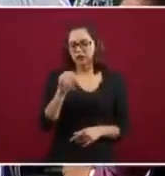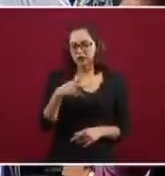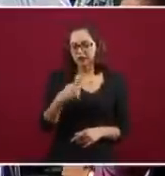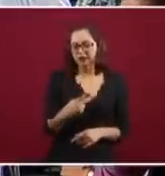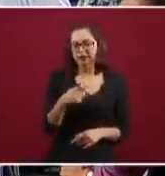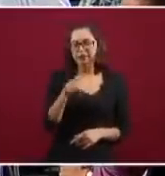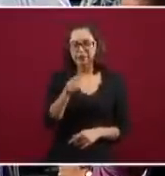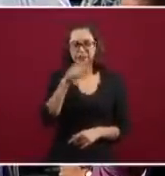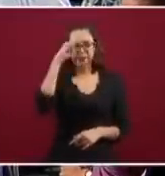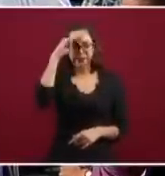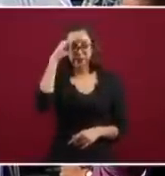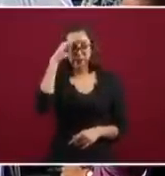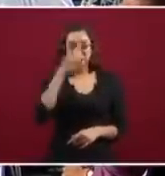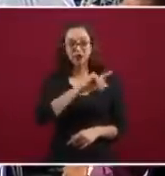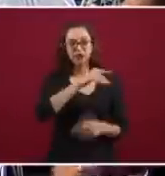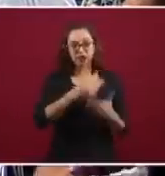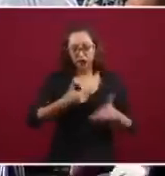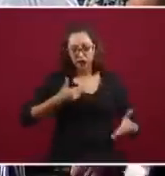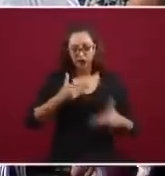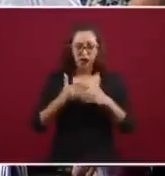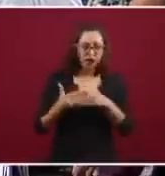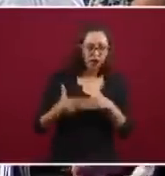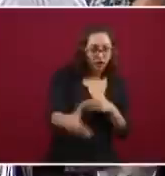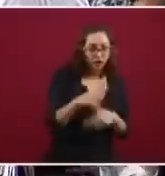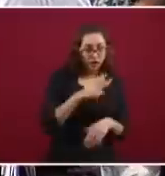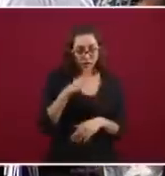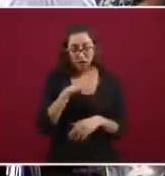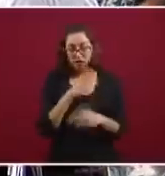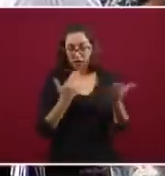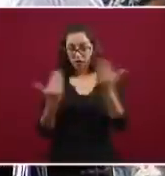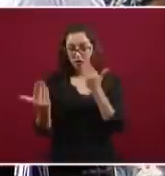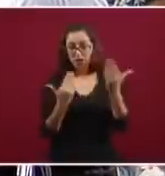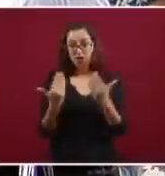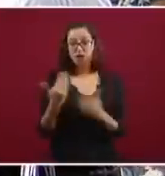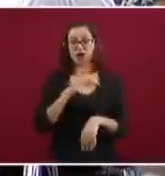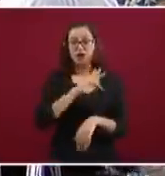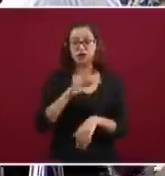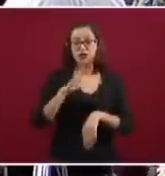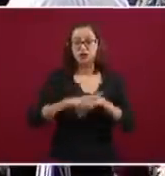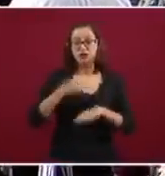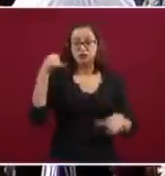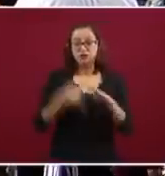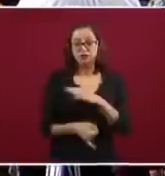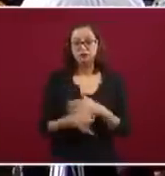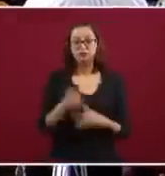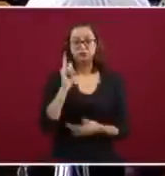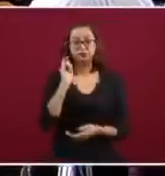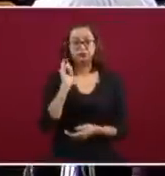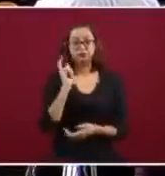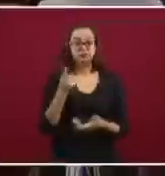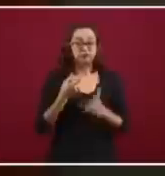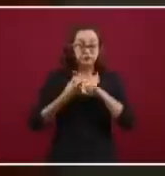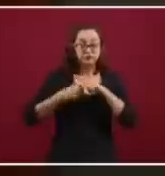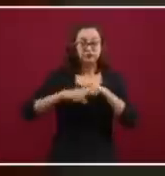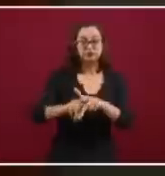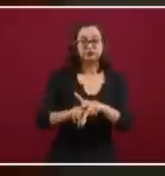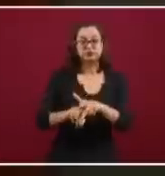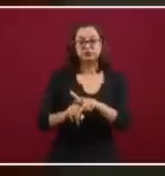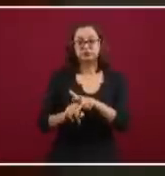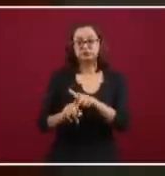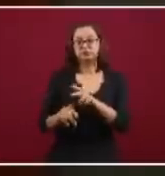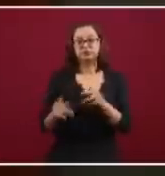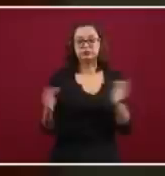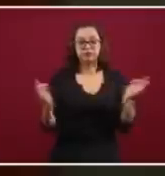considera, si es así, si va a haber un antes y un después, y si nos pudiera dar detalles de este operativo que han llamado